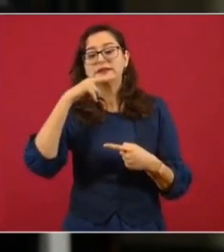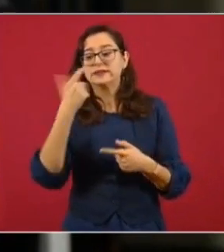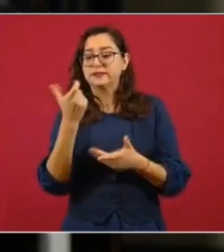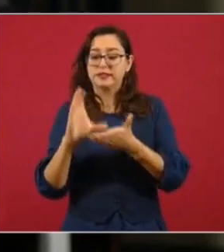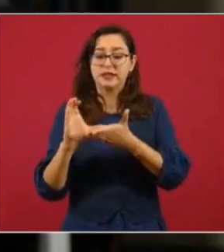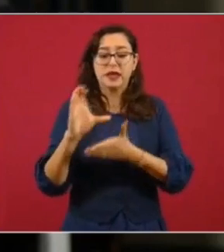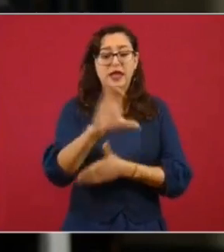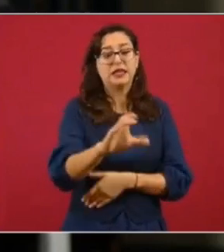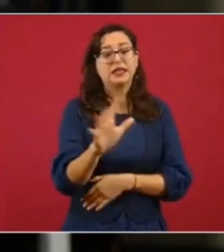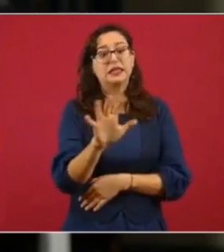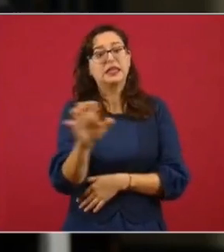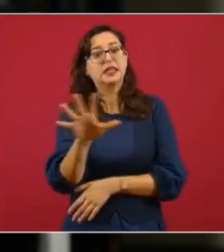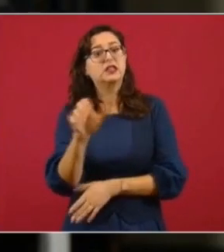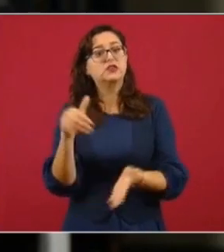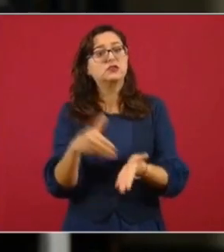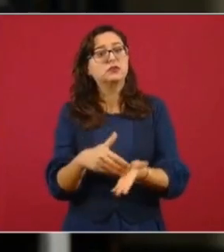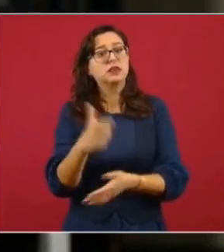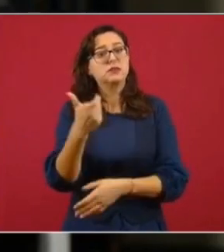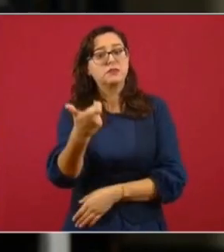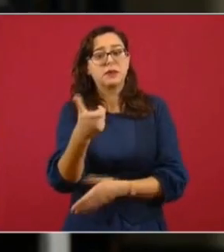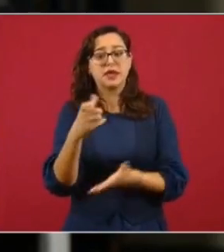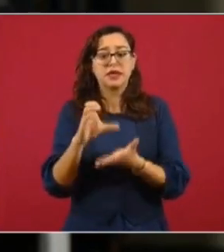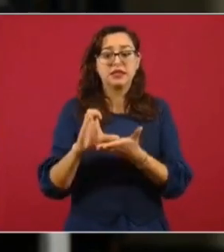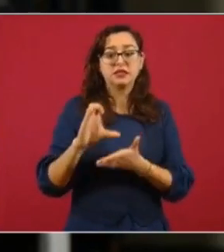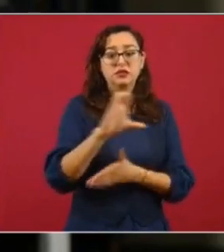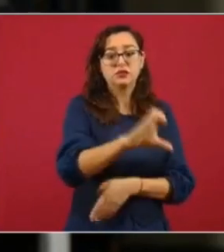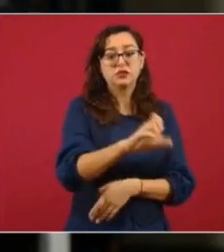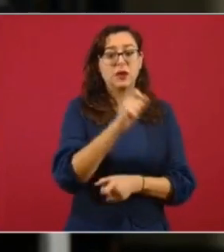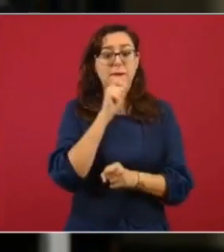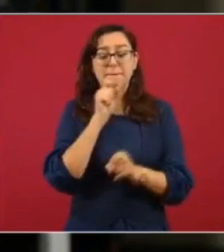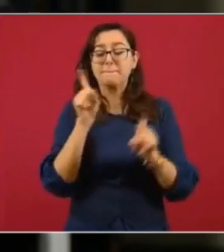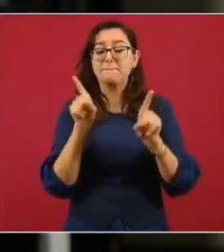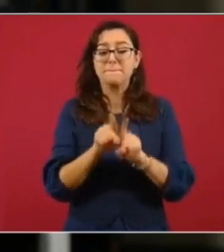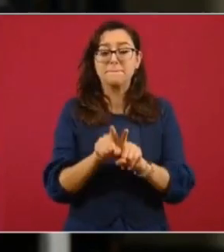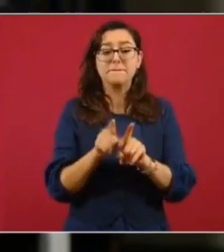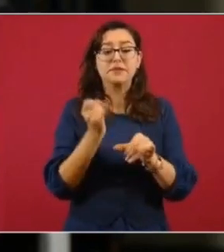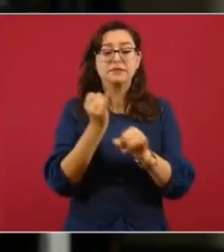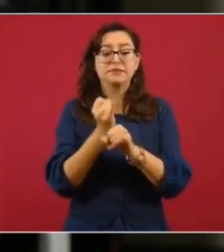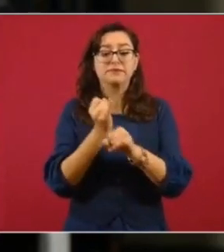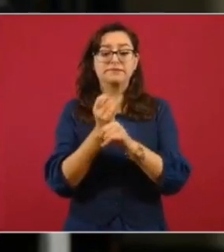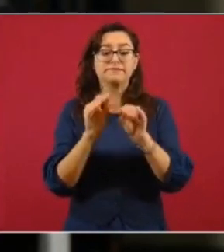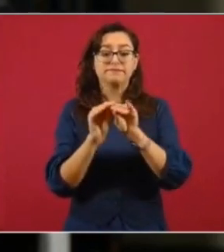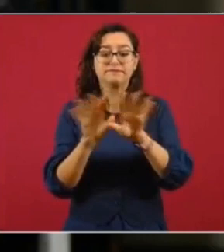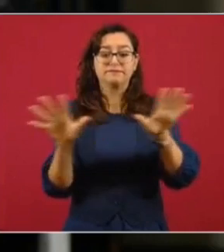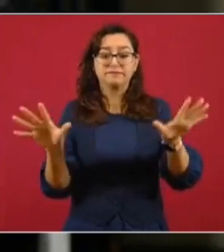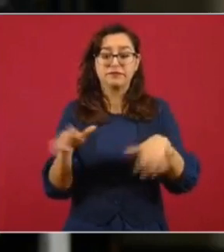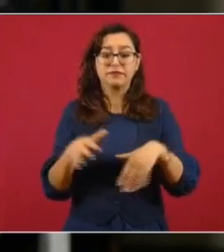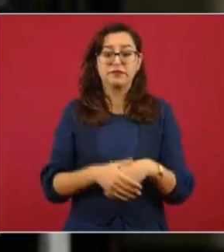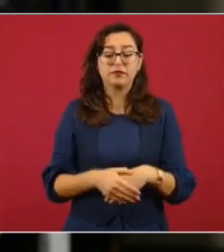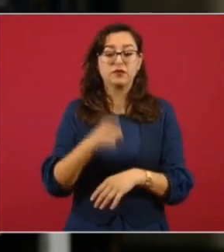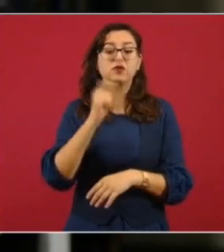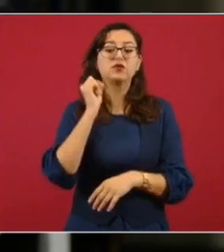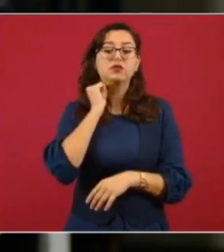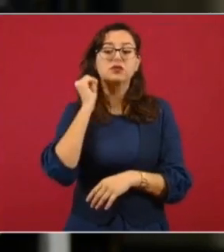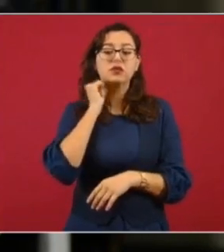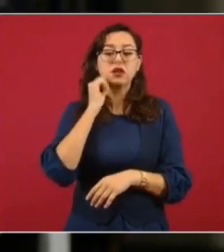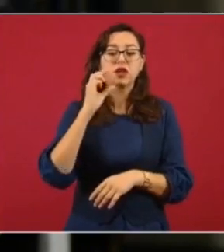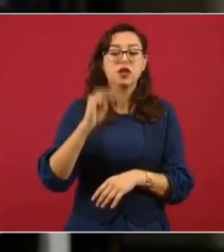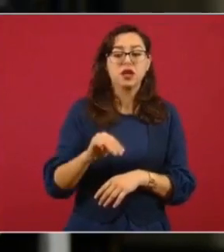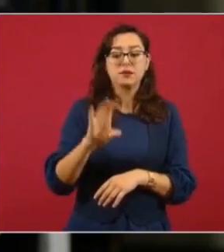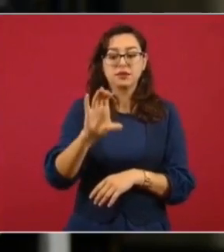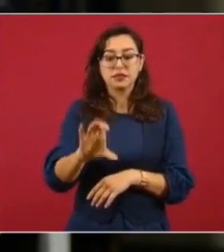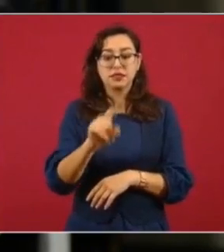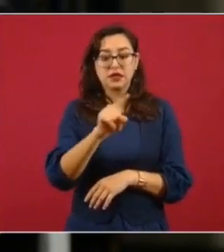de $500,000 de pesos, así como también en los últimos días en redes sociales ha sido tendencia un senador de Movimiento Ciudadano